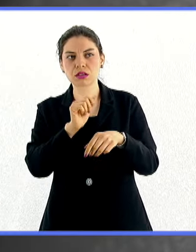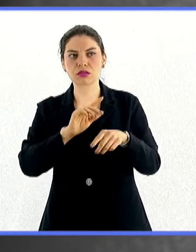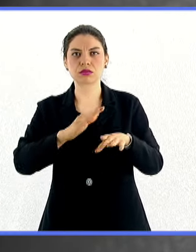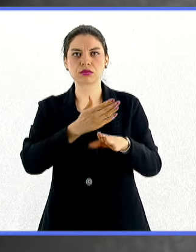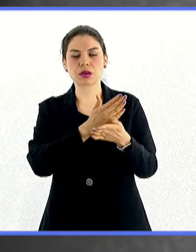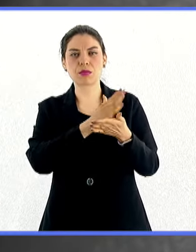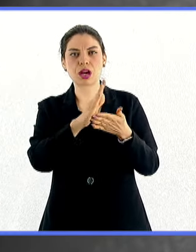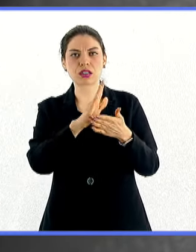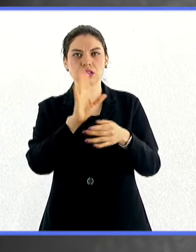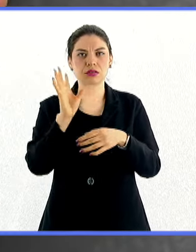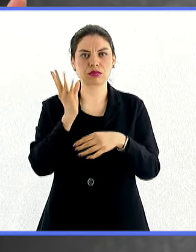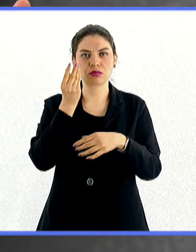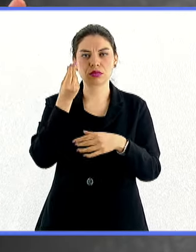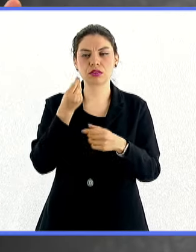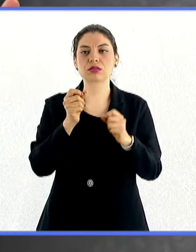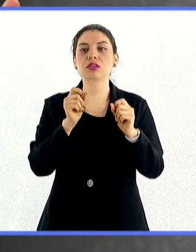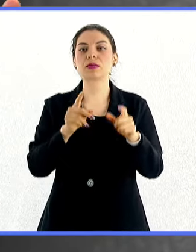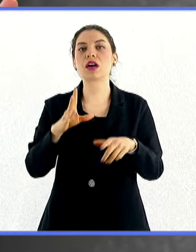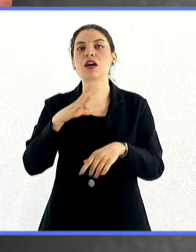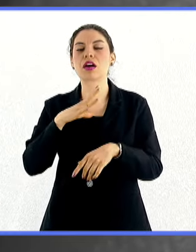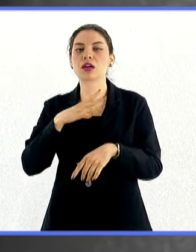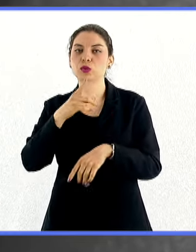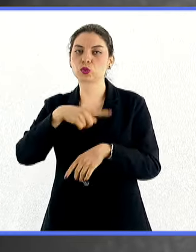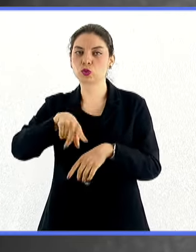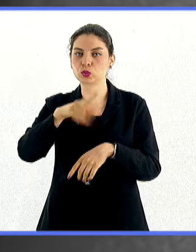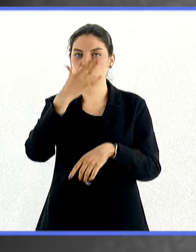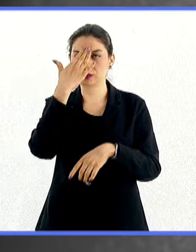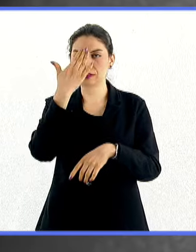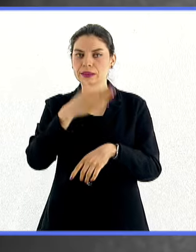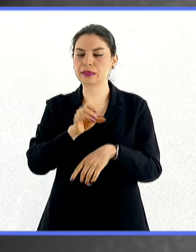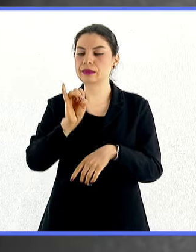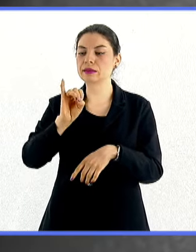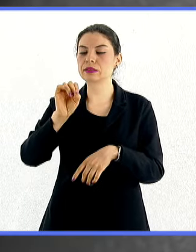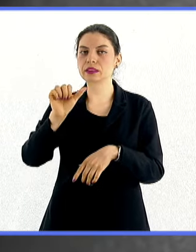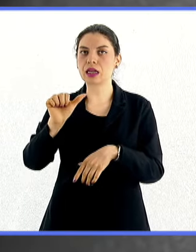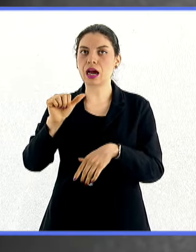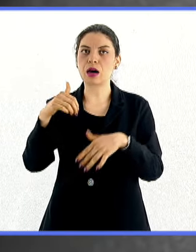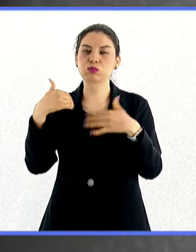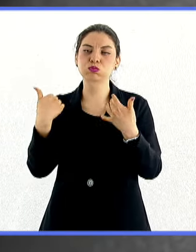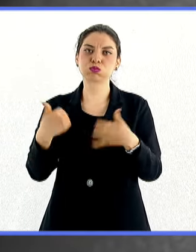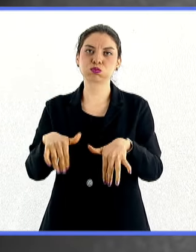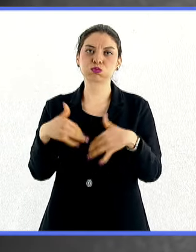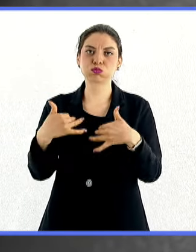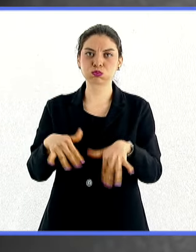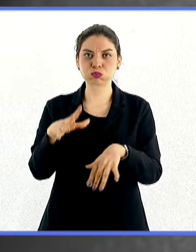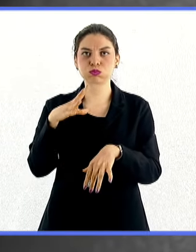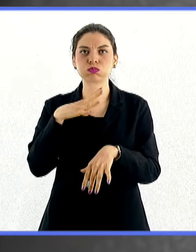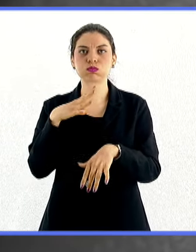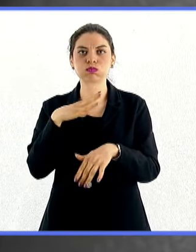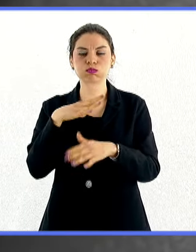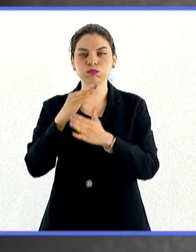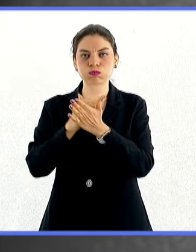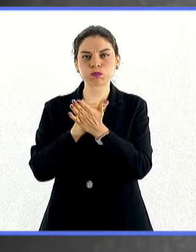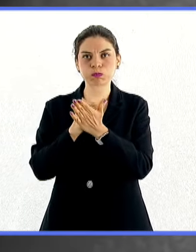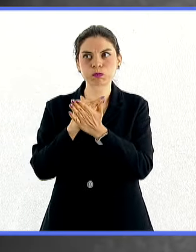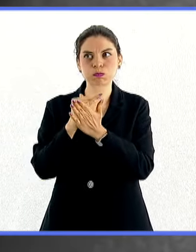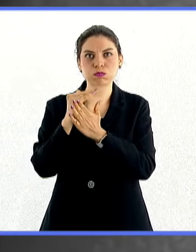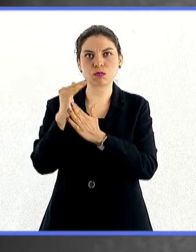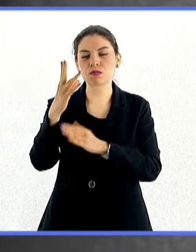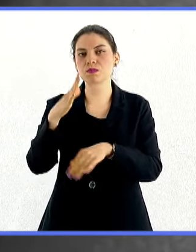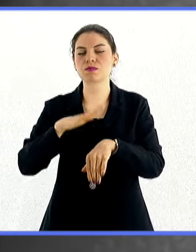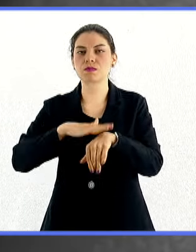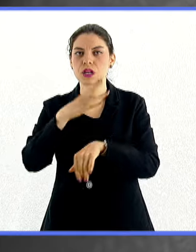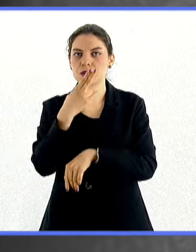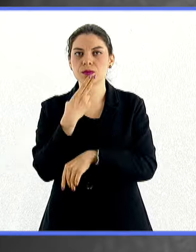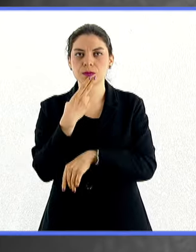Por otro lado, tenemos la famosa inteligencia artificial que está aumentando vertiginosamente sus capacidades. Y entonces, ¿qué